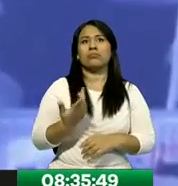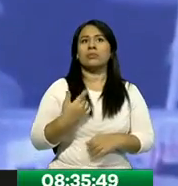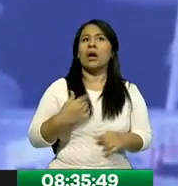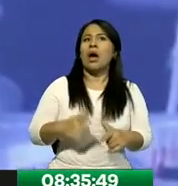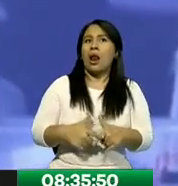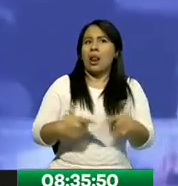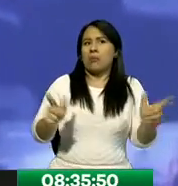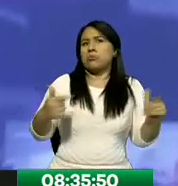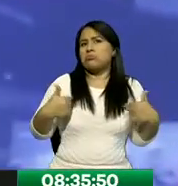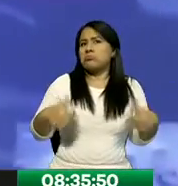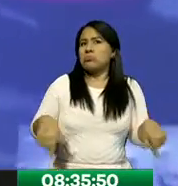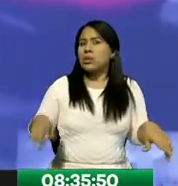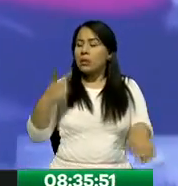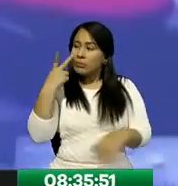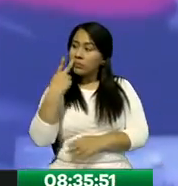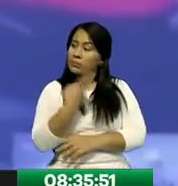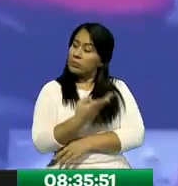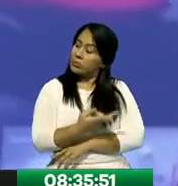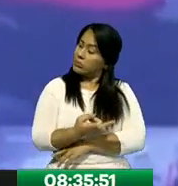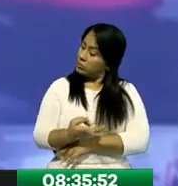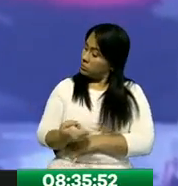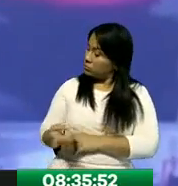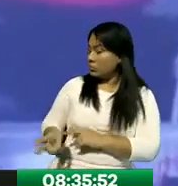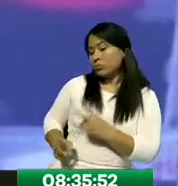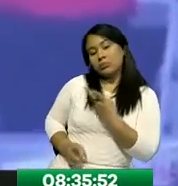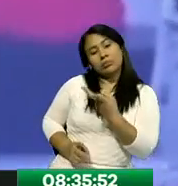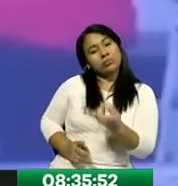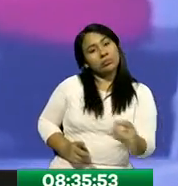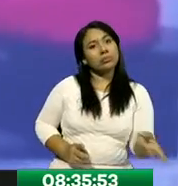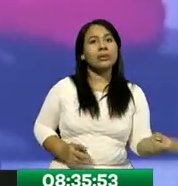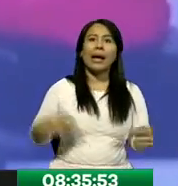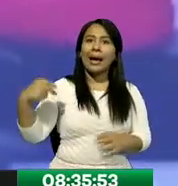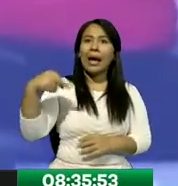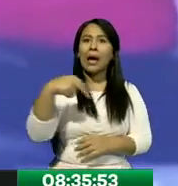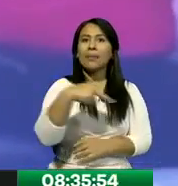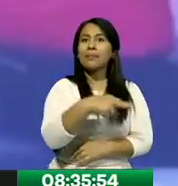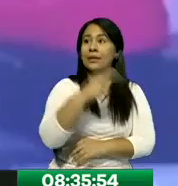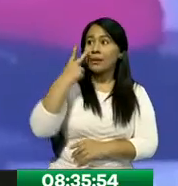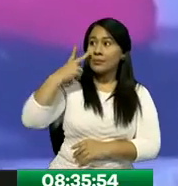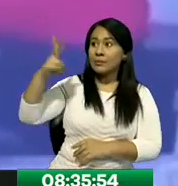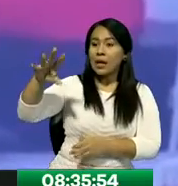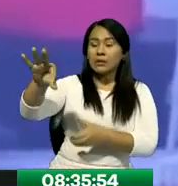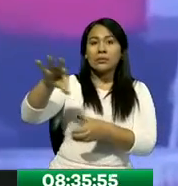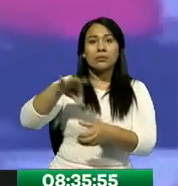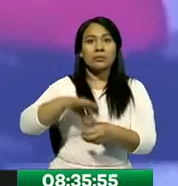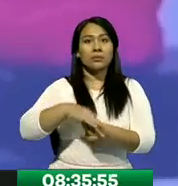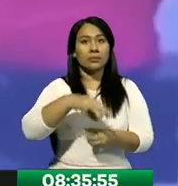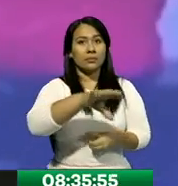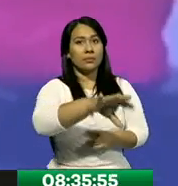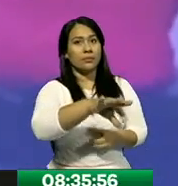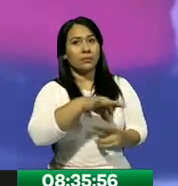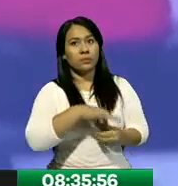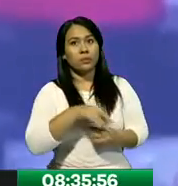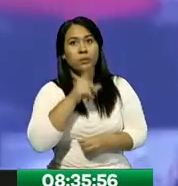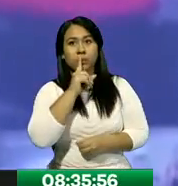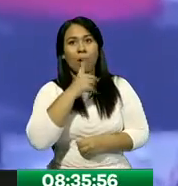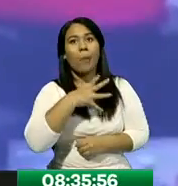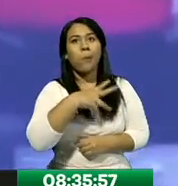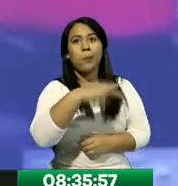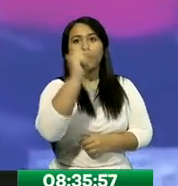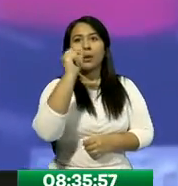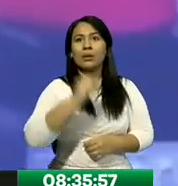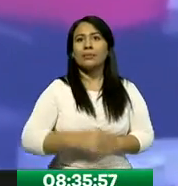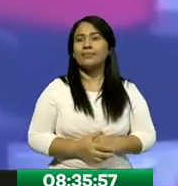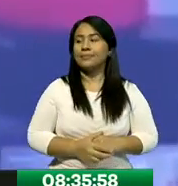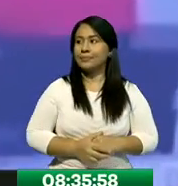anchas, inspeccionaba, caminaba, encontraba y salía.